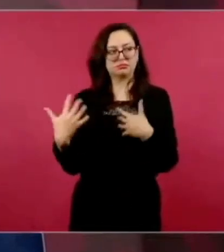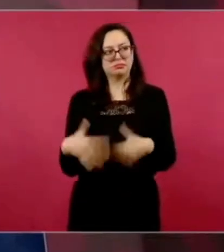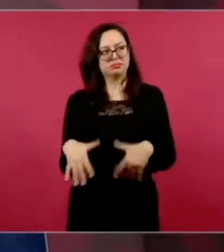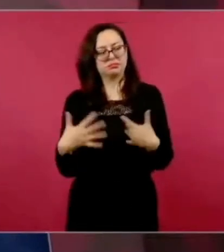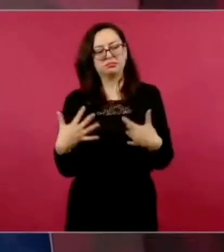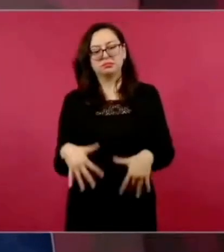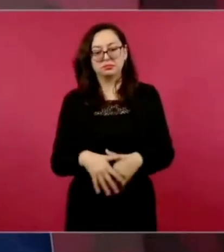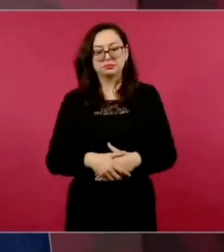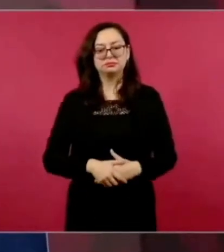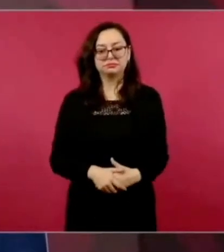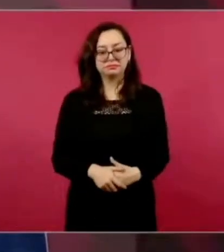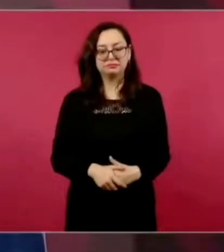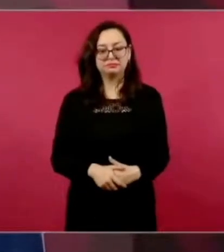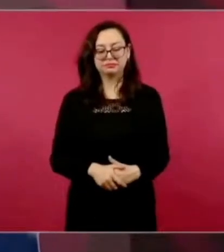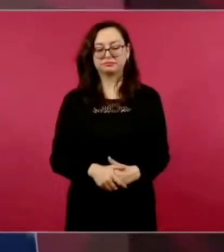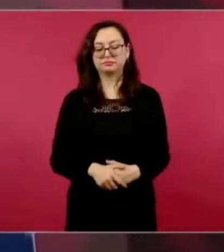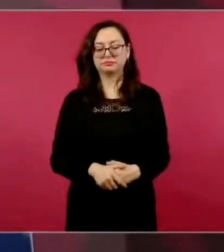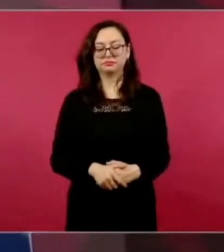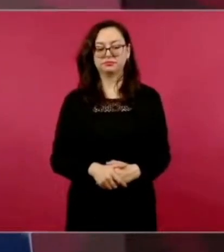Pero